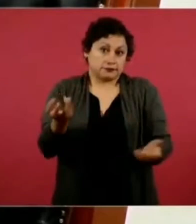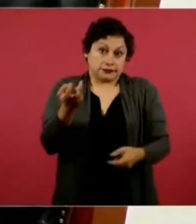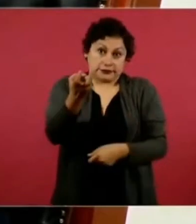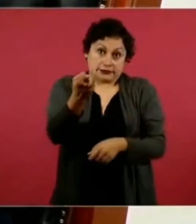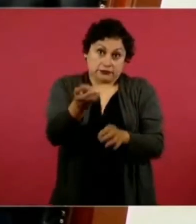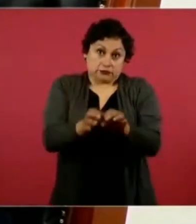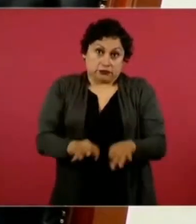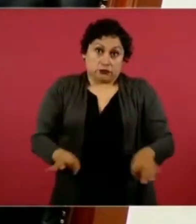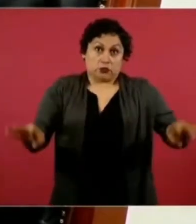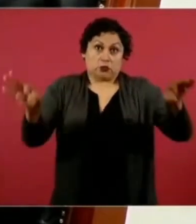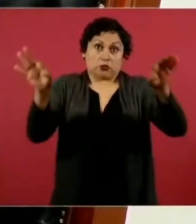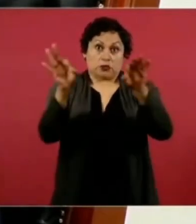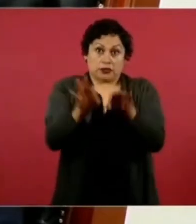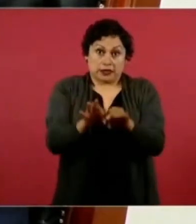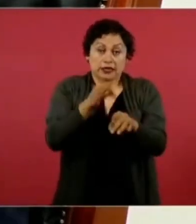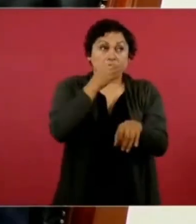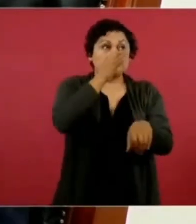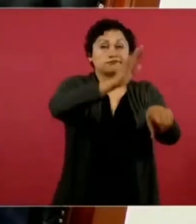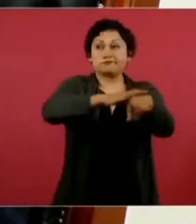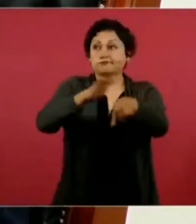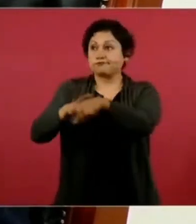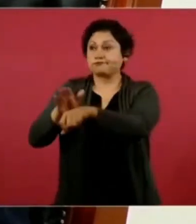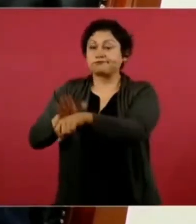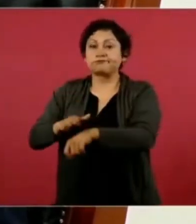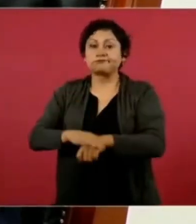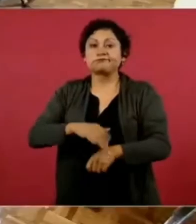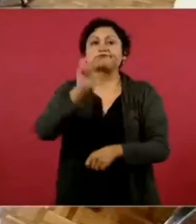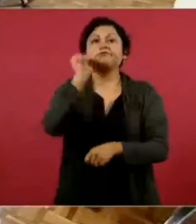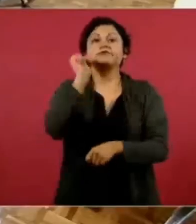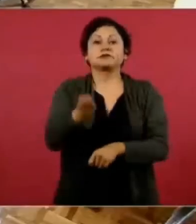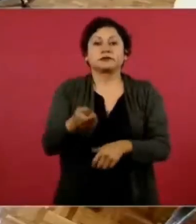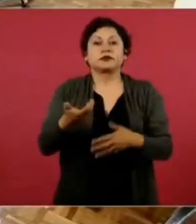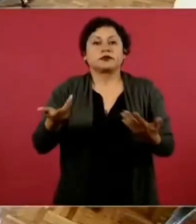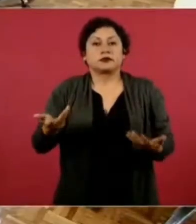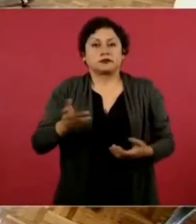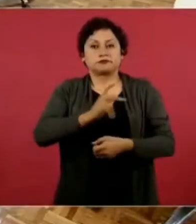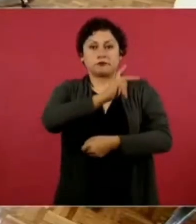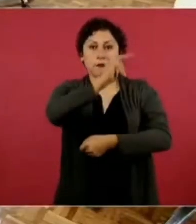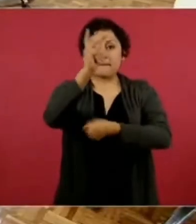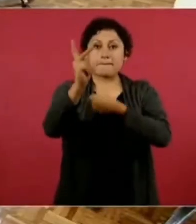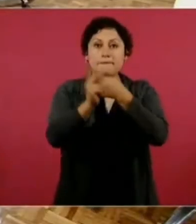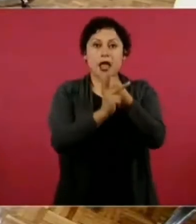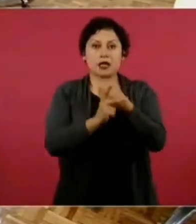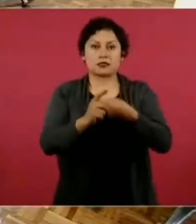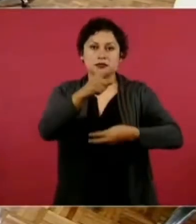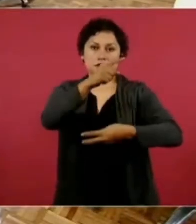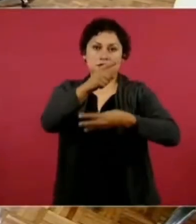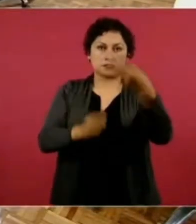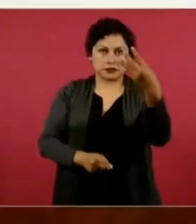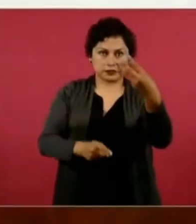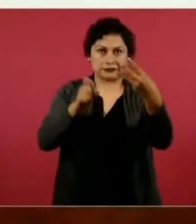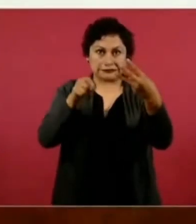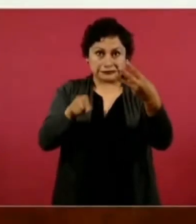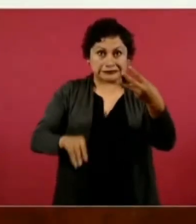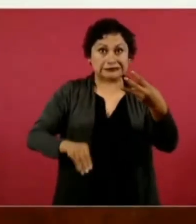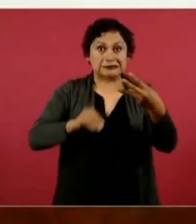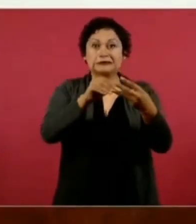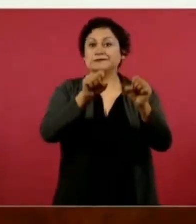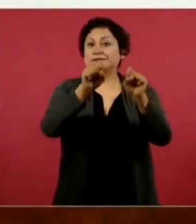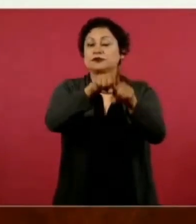es el país o uno de los tres países del mundo con menos